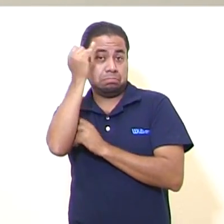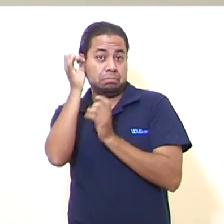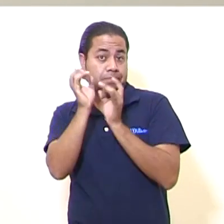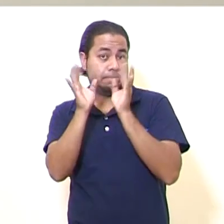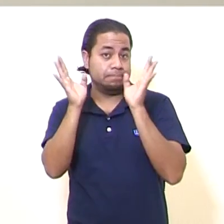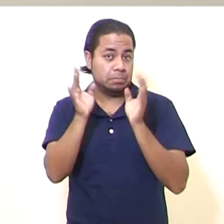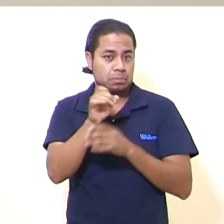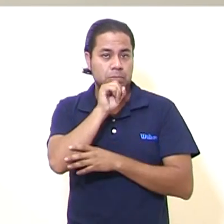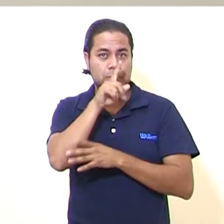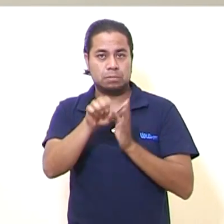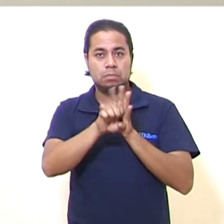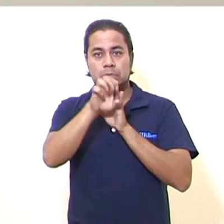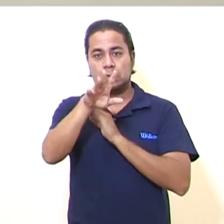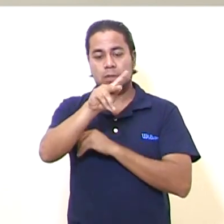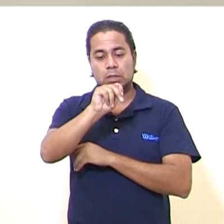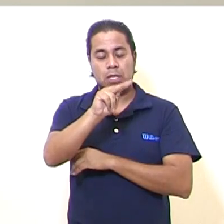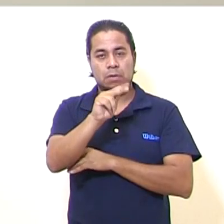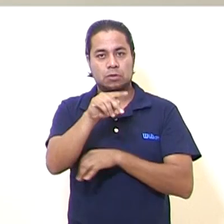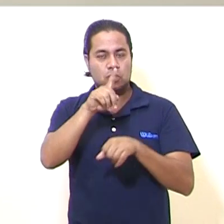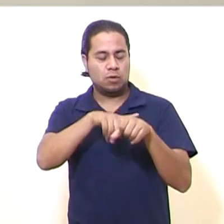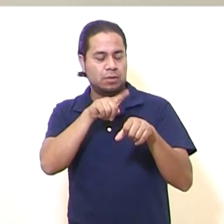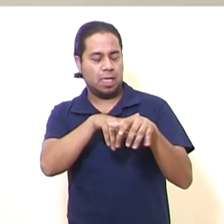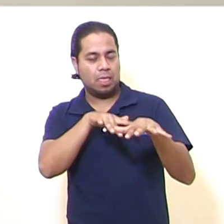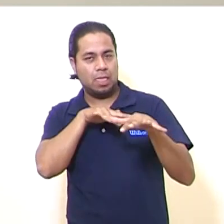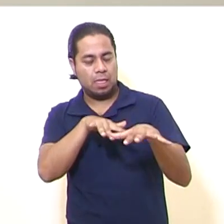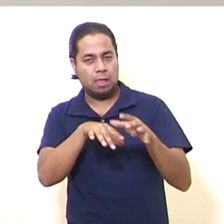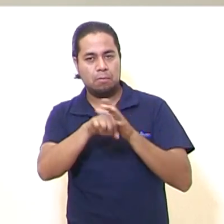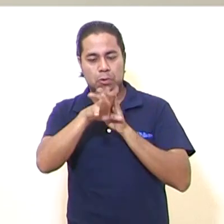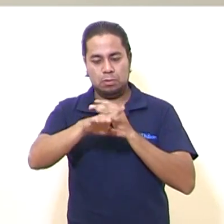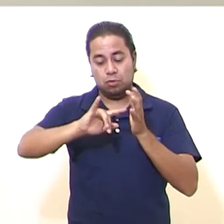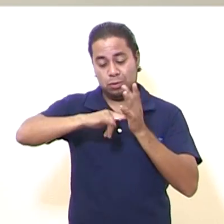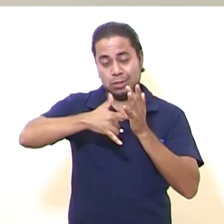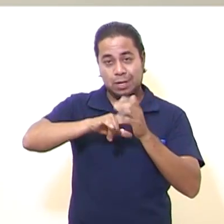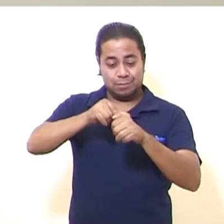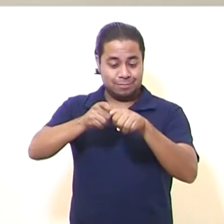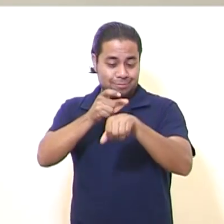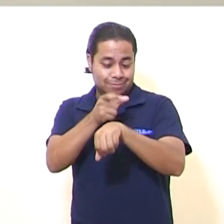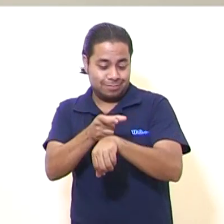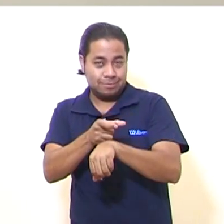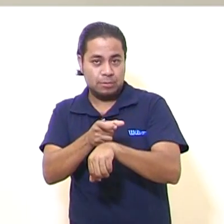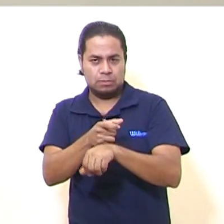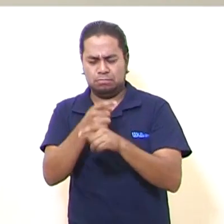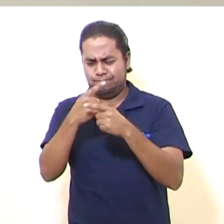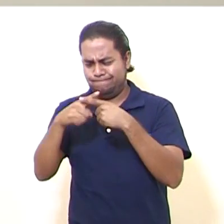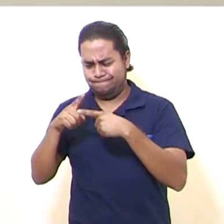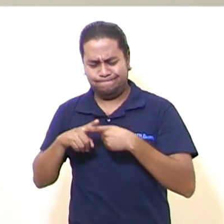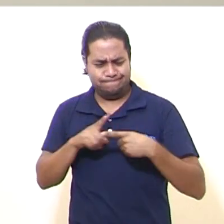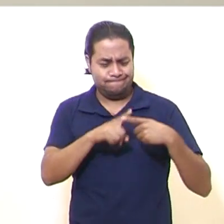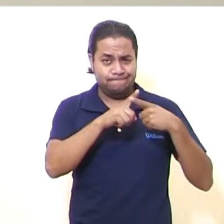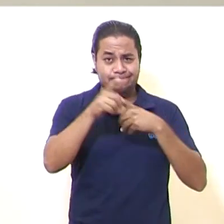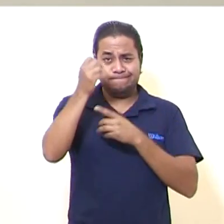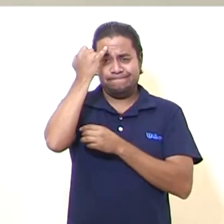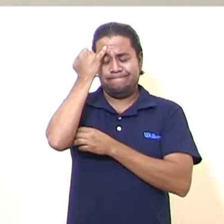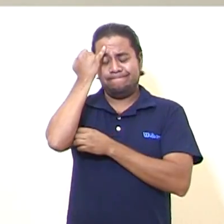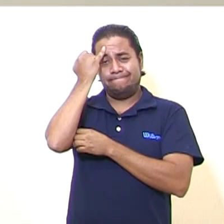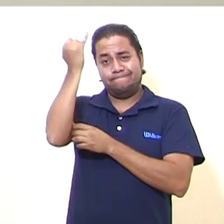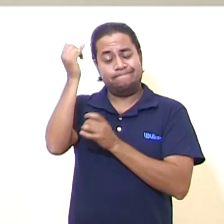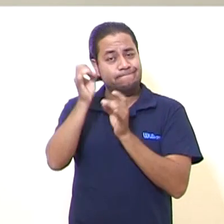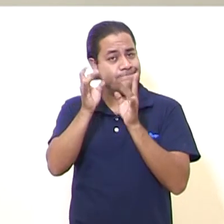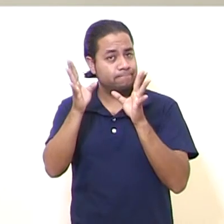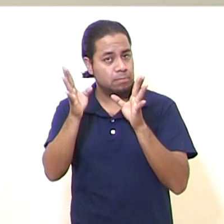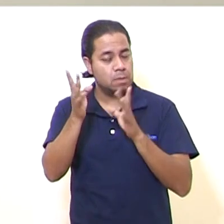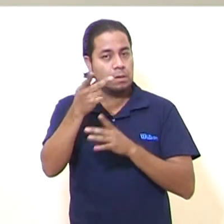la televisión a color, hay inventos como el reloj, hay muchos inventos, pero